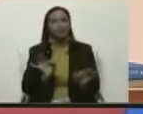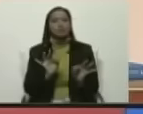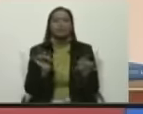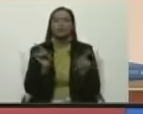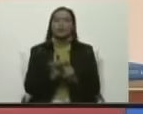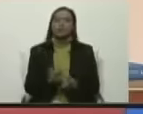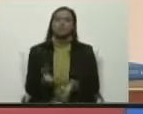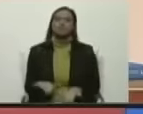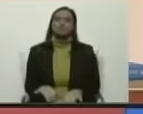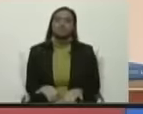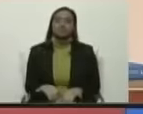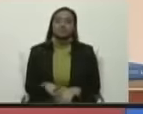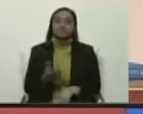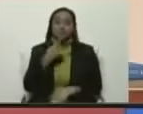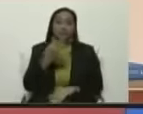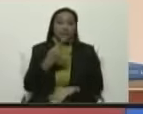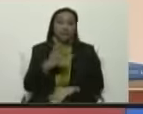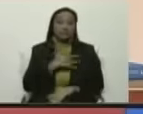Dan es pena.